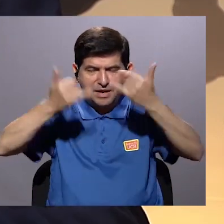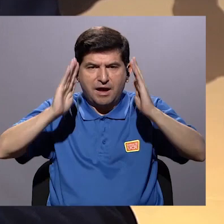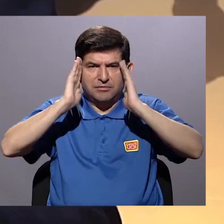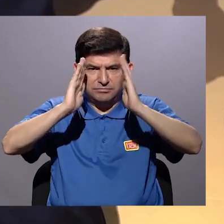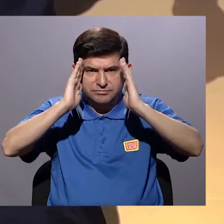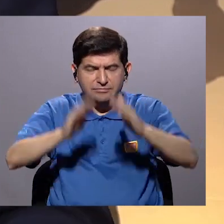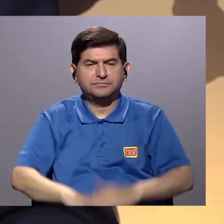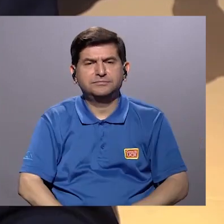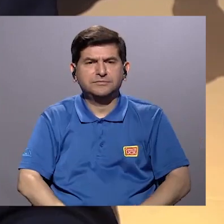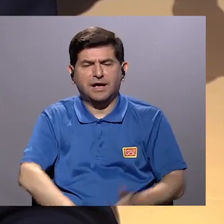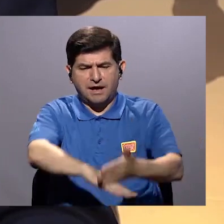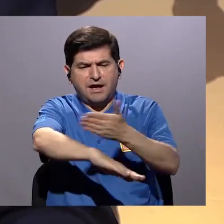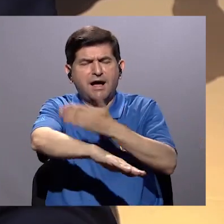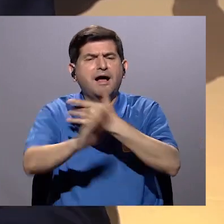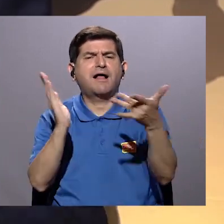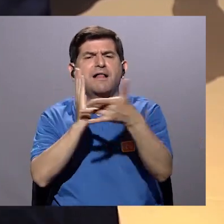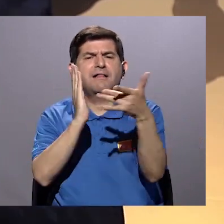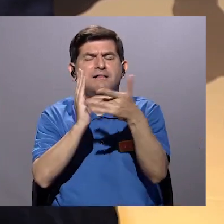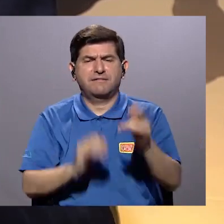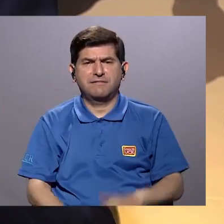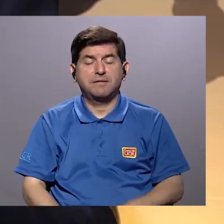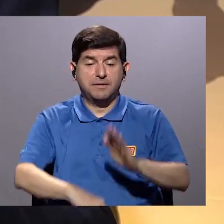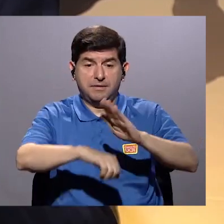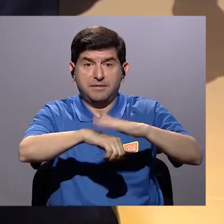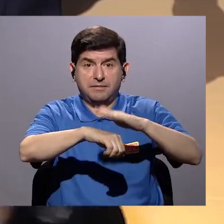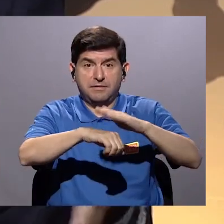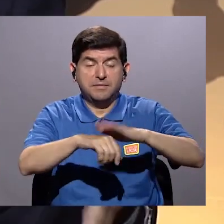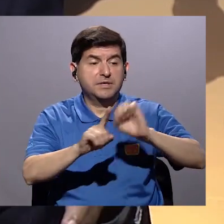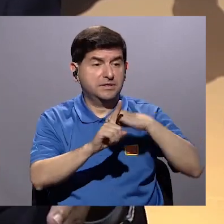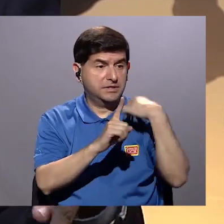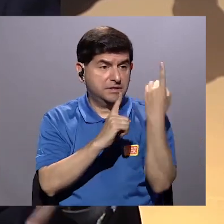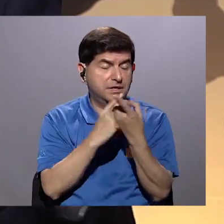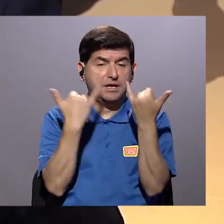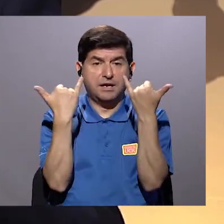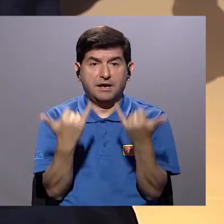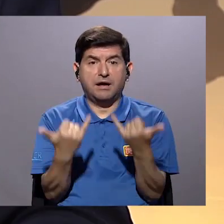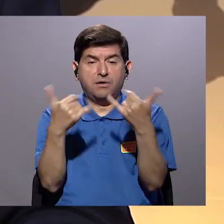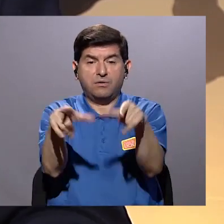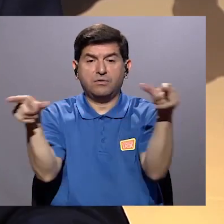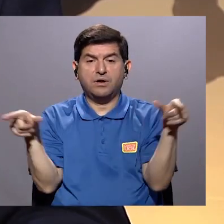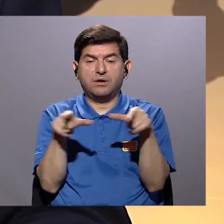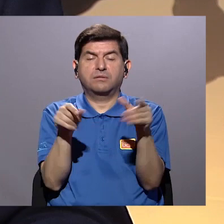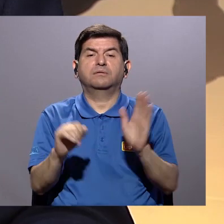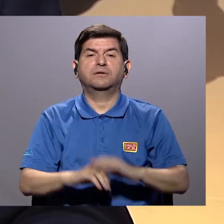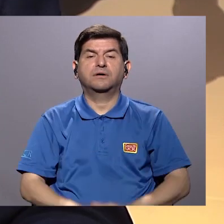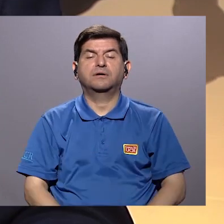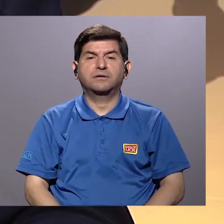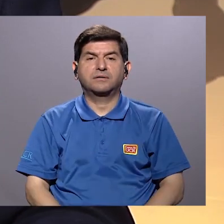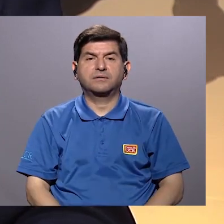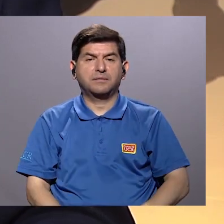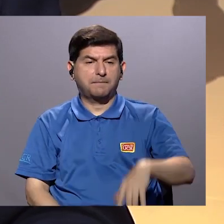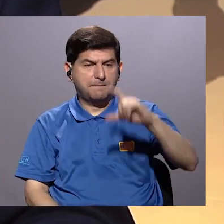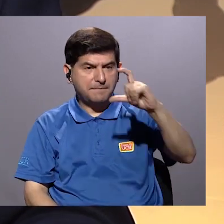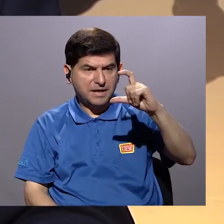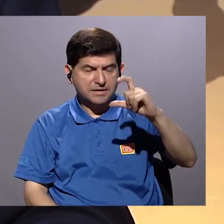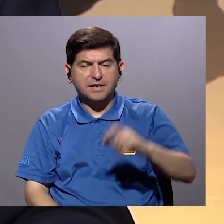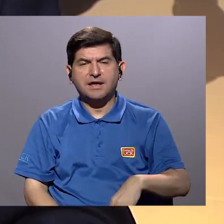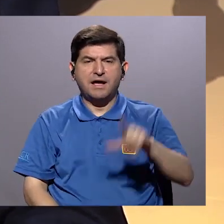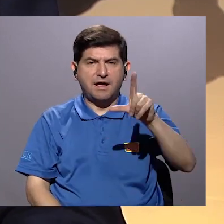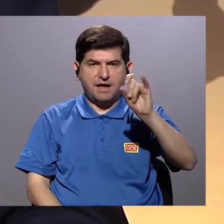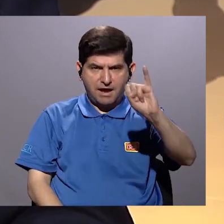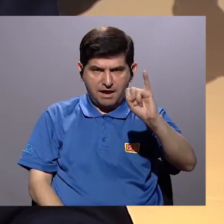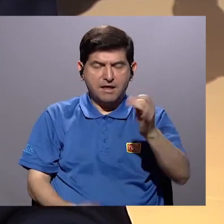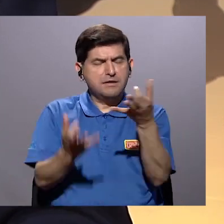mucho al avance tecnológico que hemos tenido y que ha permitido llegar a la sociedad hasta donde hemos llegado, ¿verdad? Y las baterías de iones de litio han